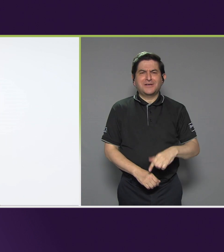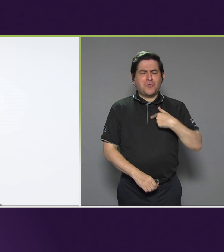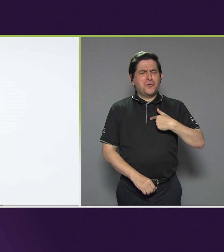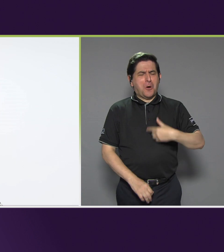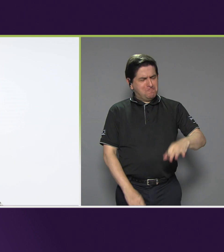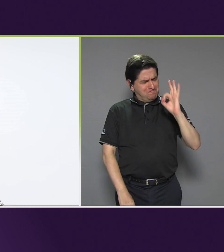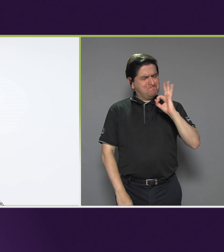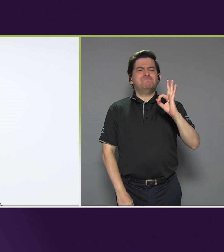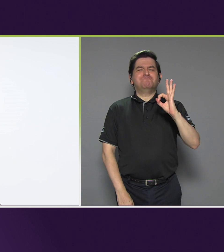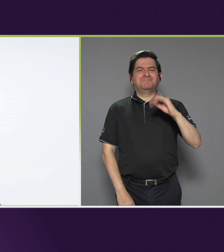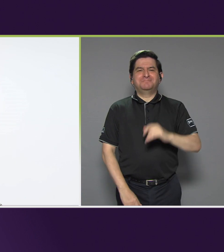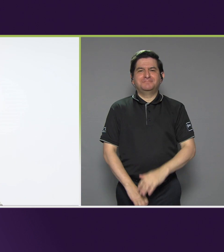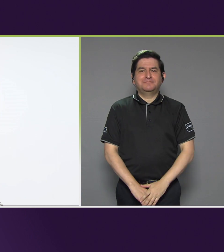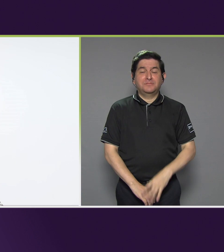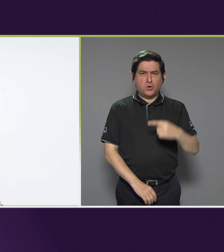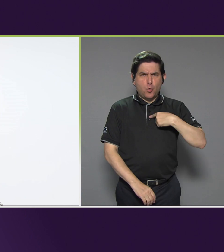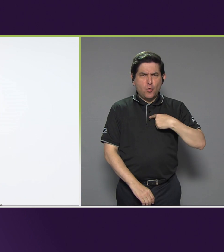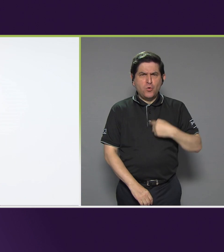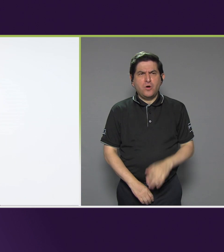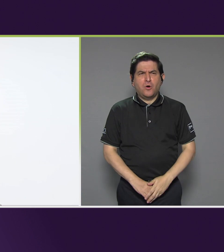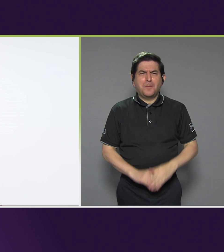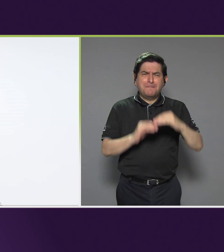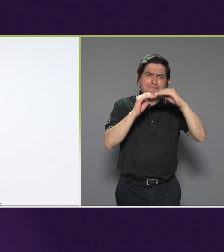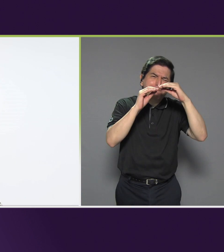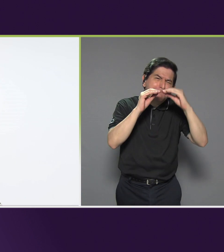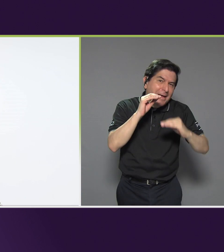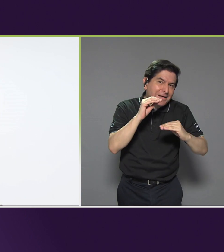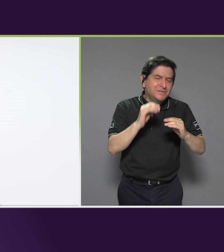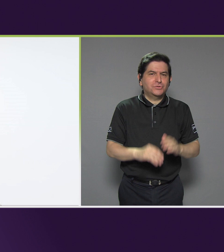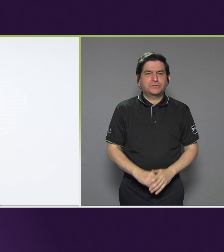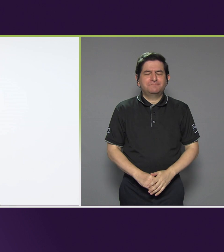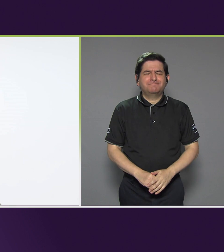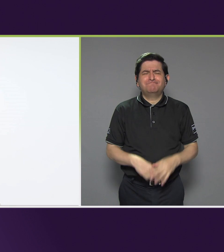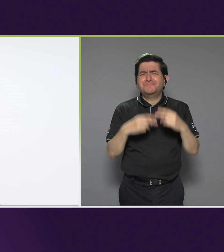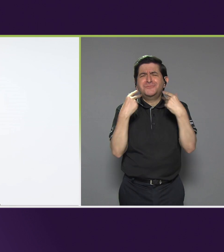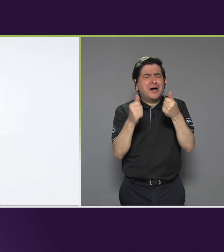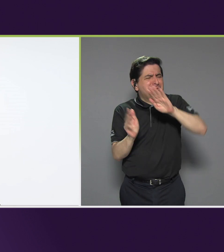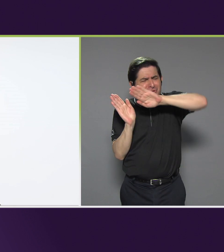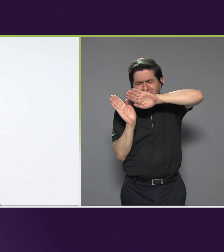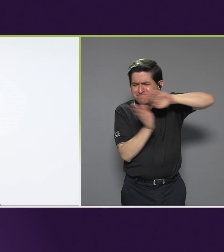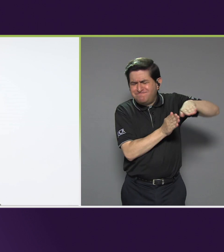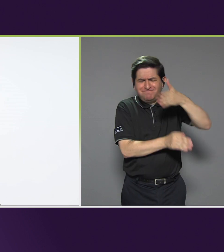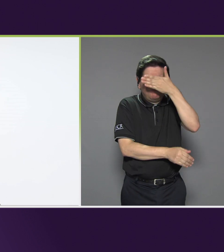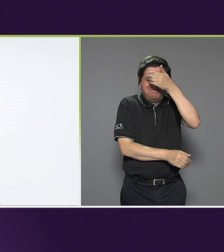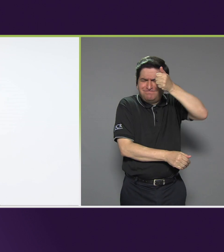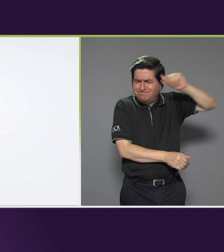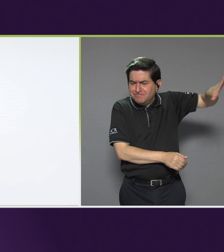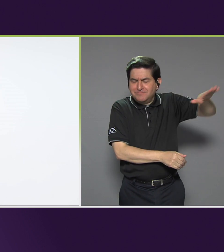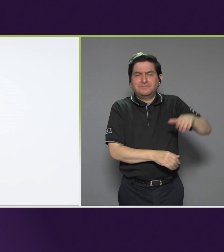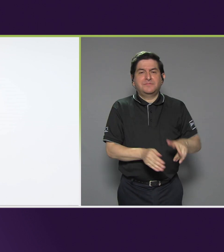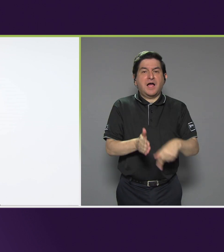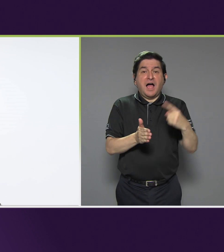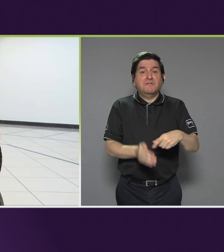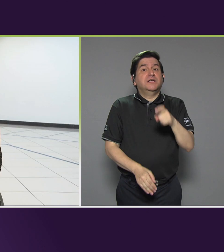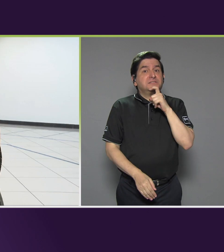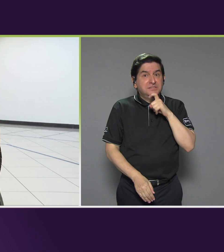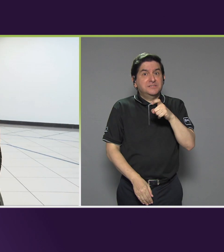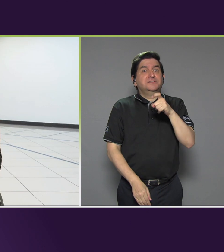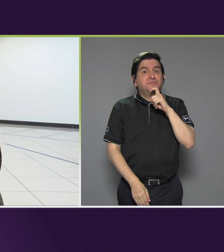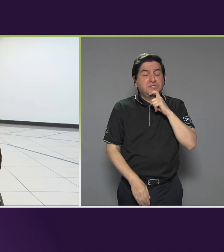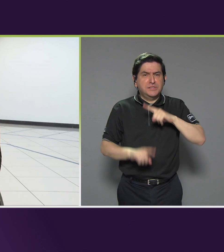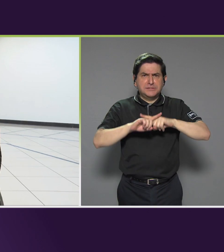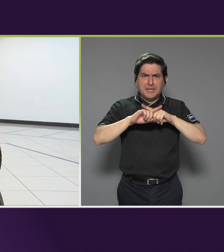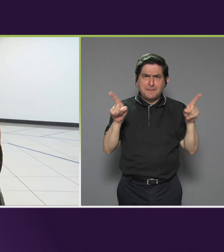Súper. Y si hace uno un punto más bajo, hay que olvidarlo inmediatamente, que a veces cuesta,